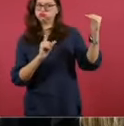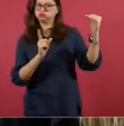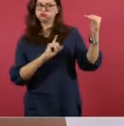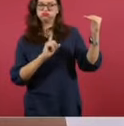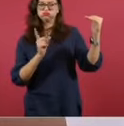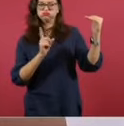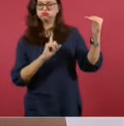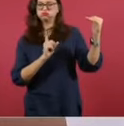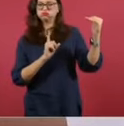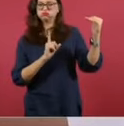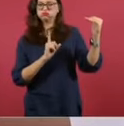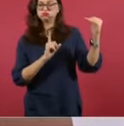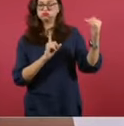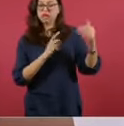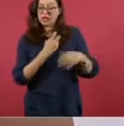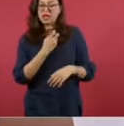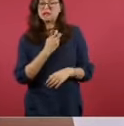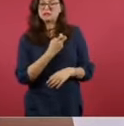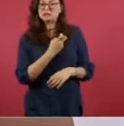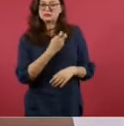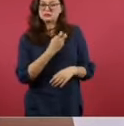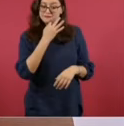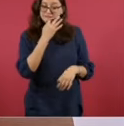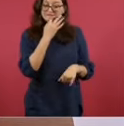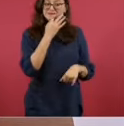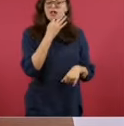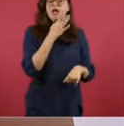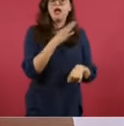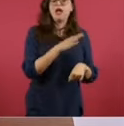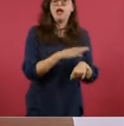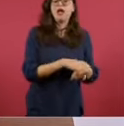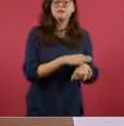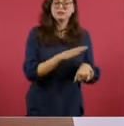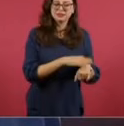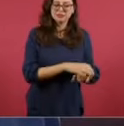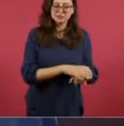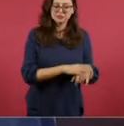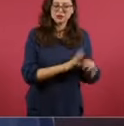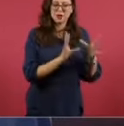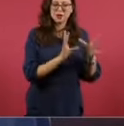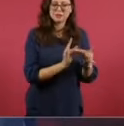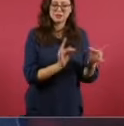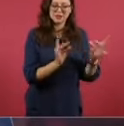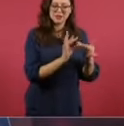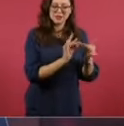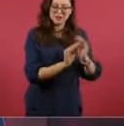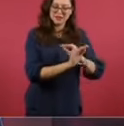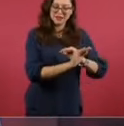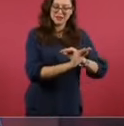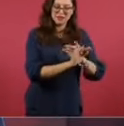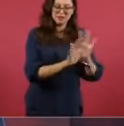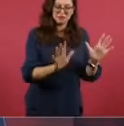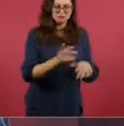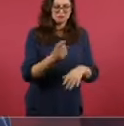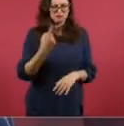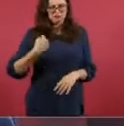y eso fue lo que se les aclaró, porque hemos sido nosotros muy